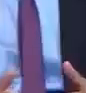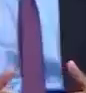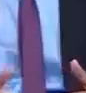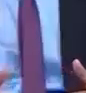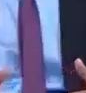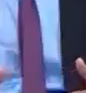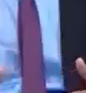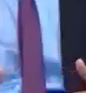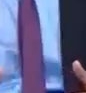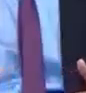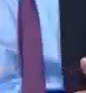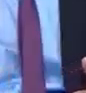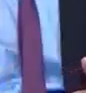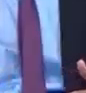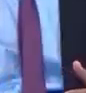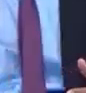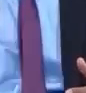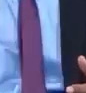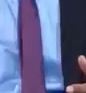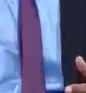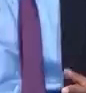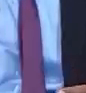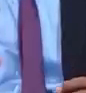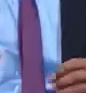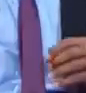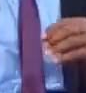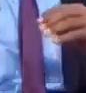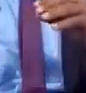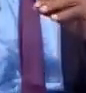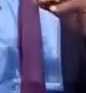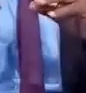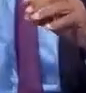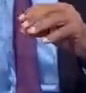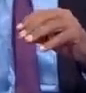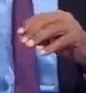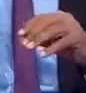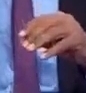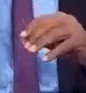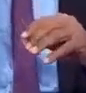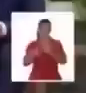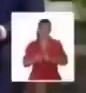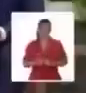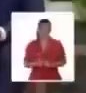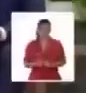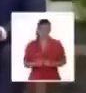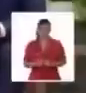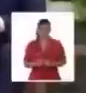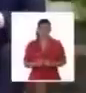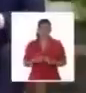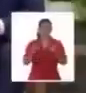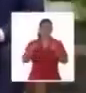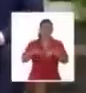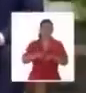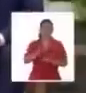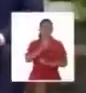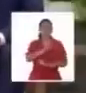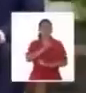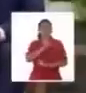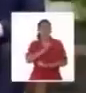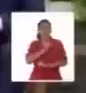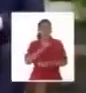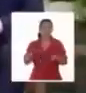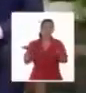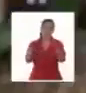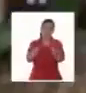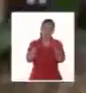Parece una damisela encantada, enamorada, ilusionada, nada más que falta el agua de azar y que